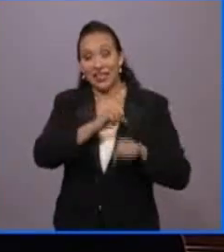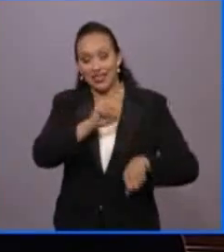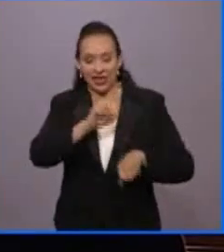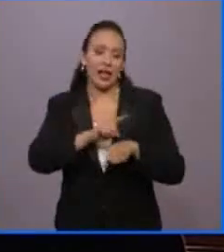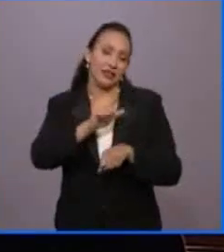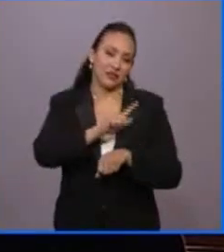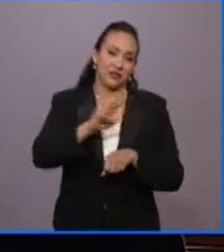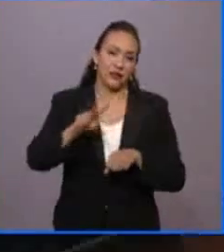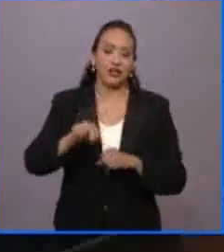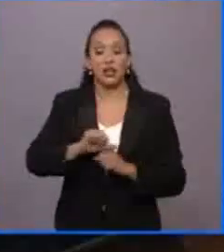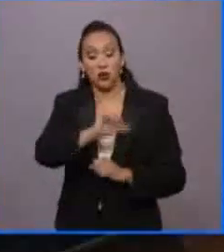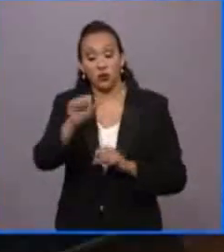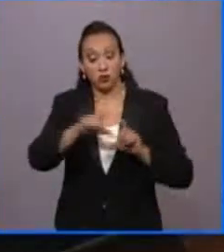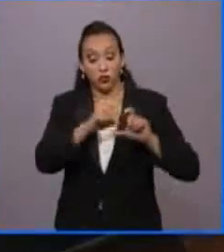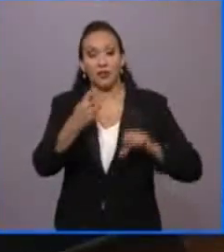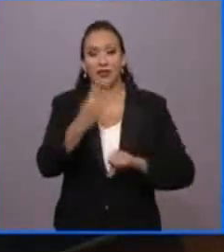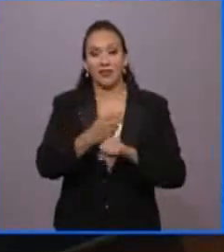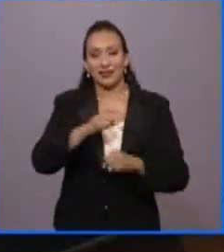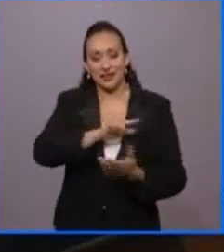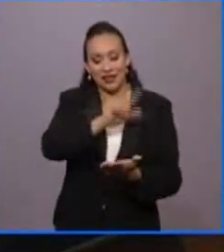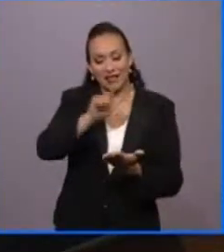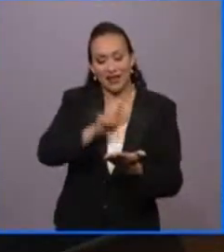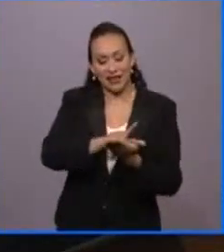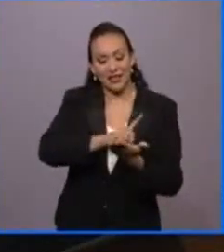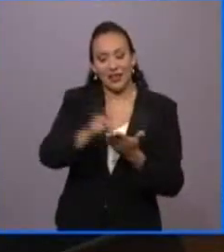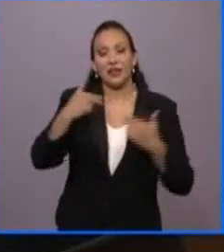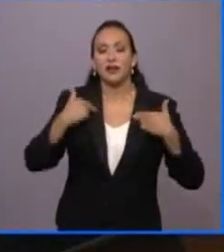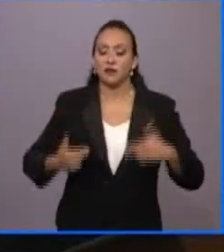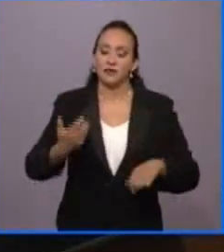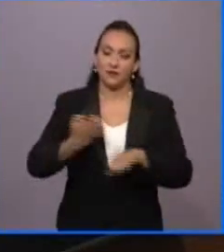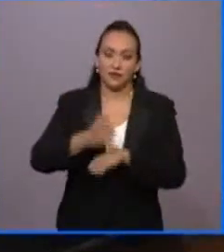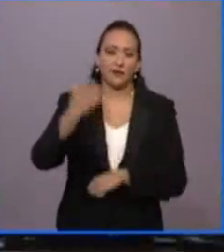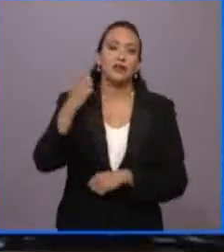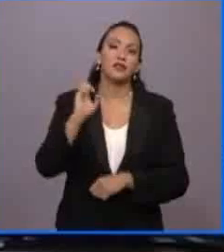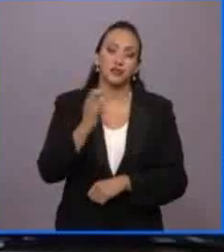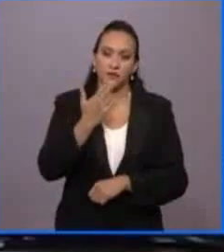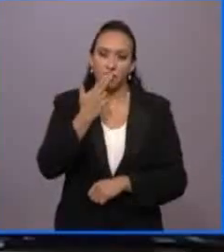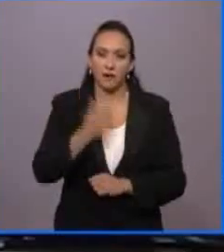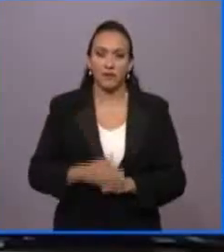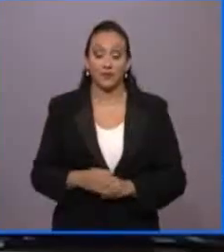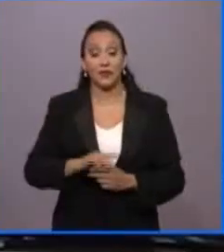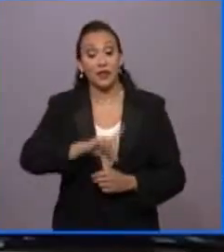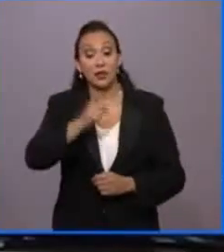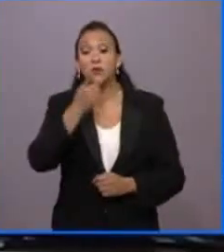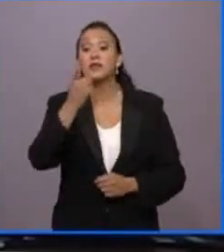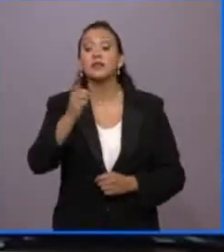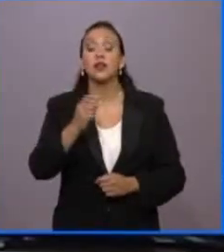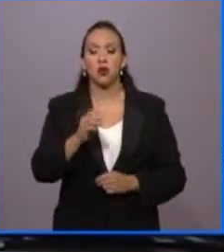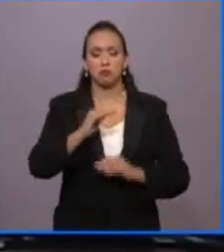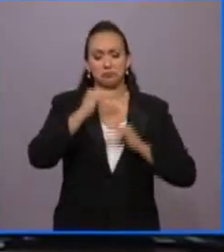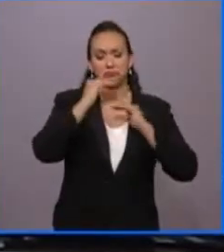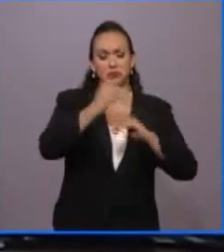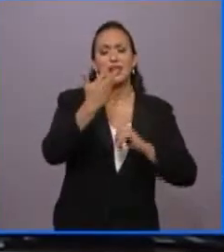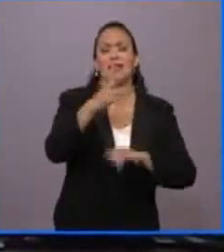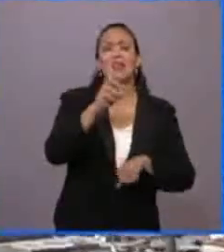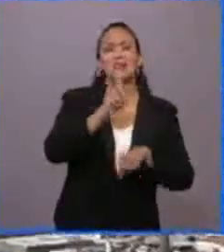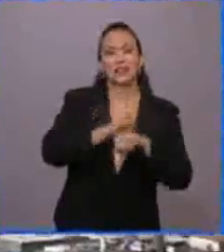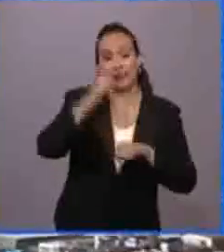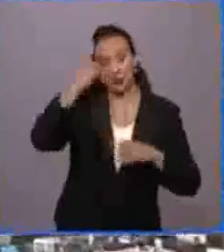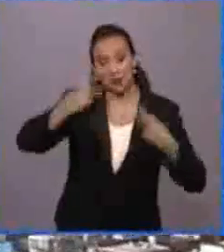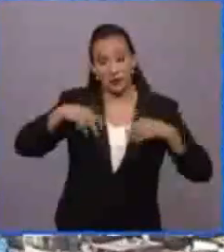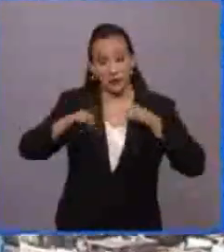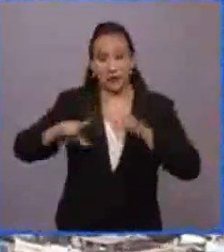tercero de la Ley de la Comisión Estatal de los Derechos Humanos del Estado de Chihuahua. Fijaba un plazo de 2 a 10 días para que las personas